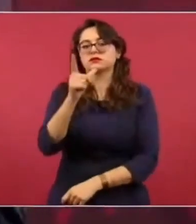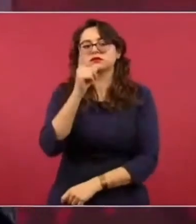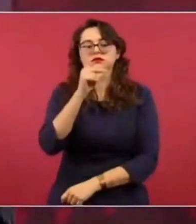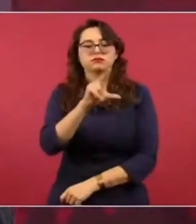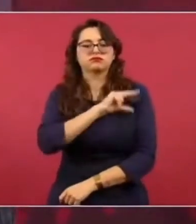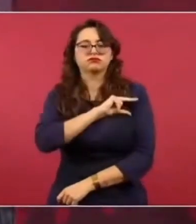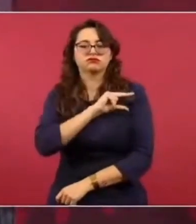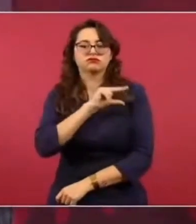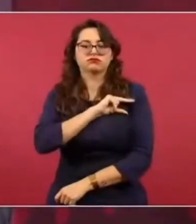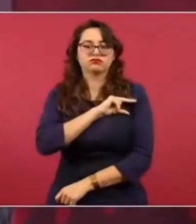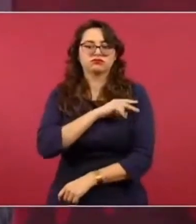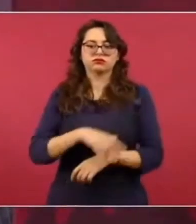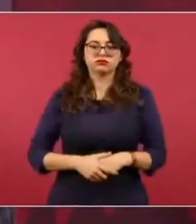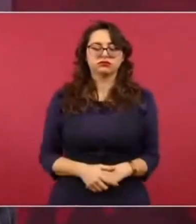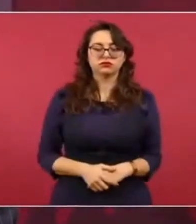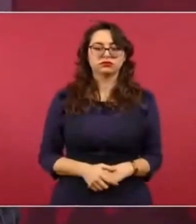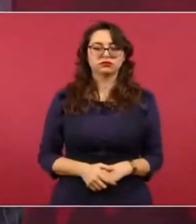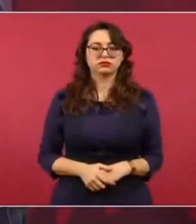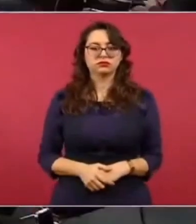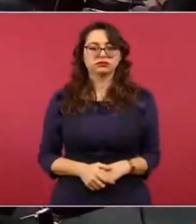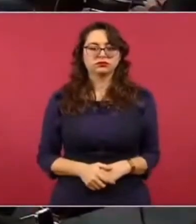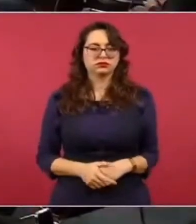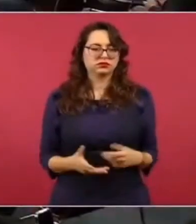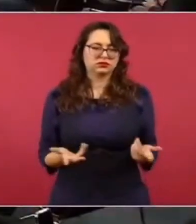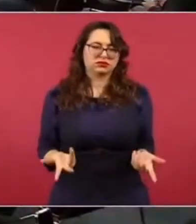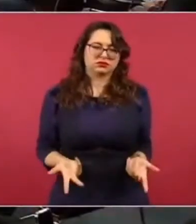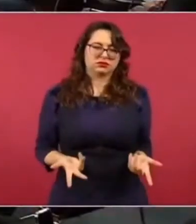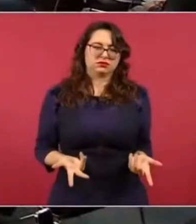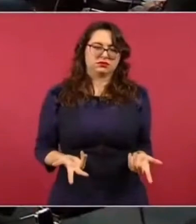Entonces, todavía se atreven